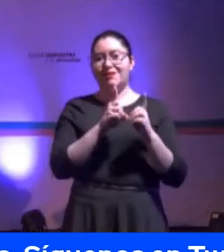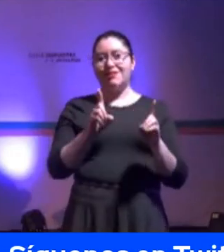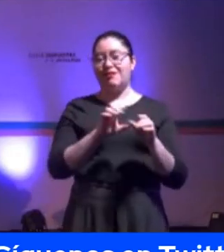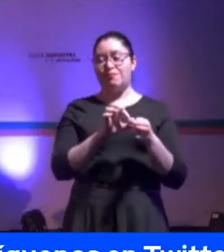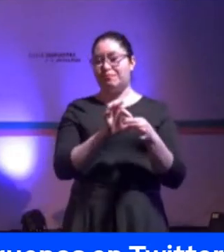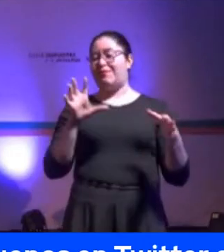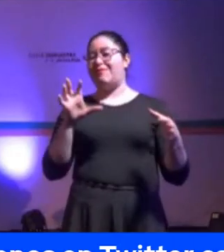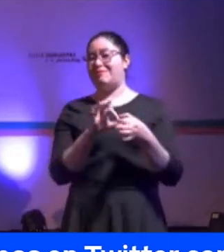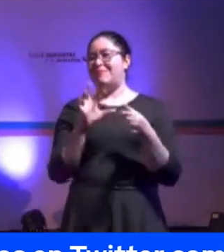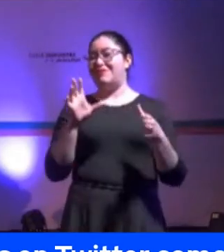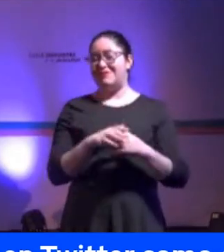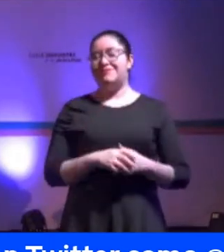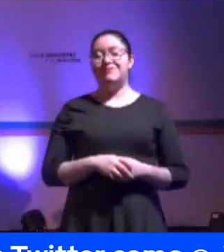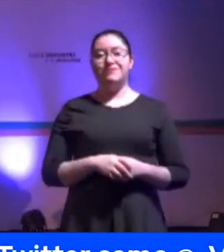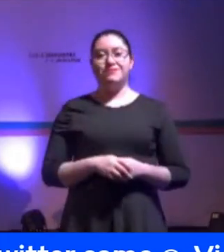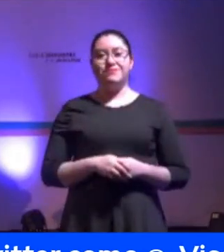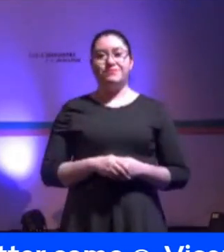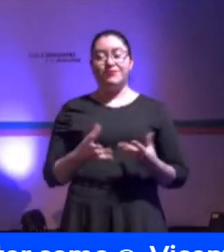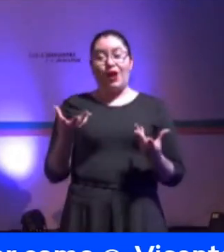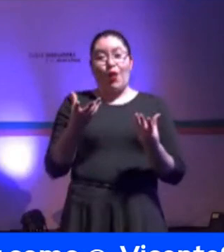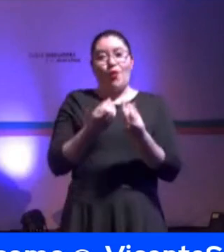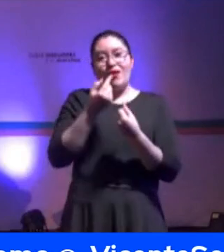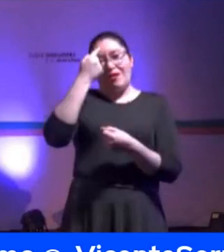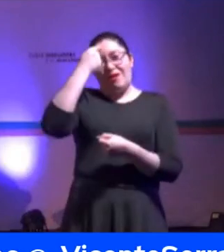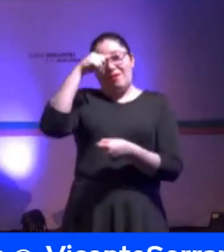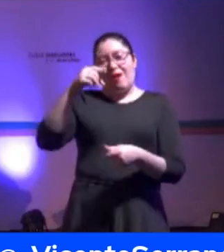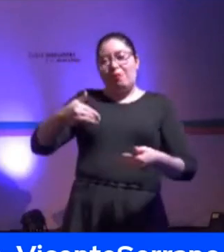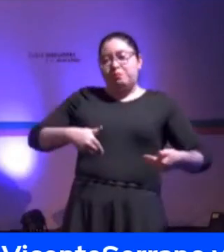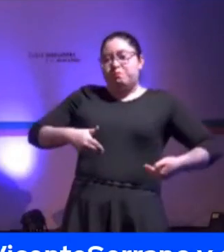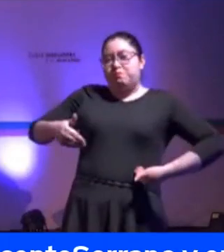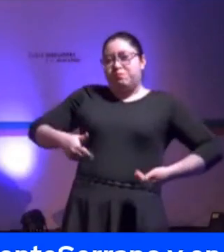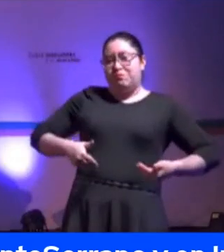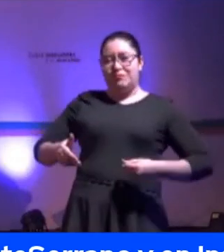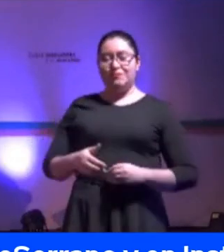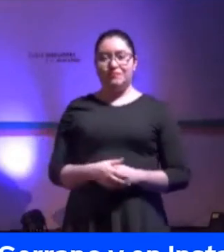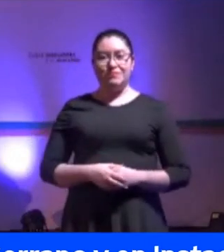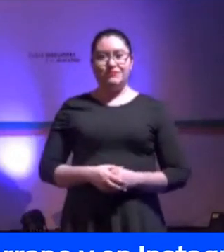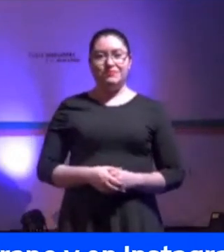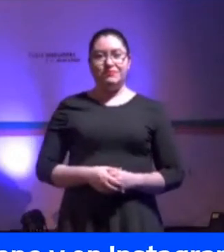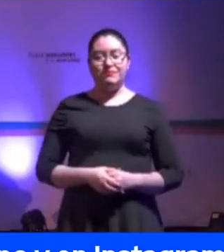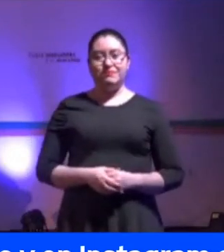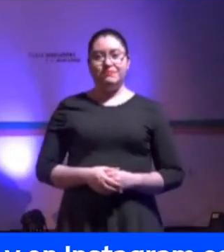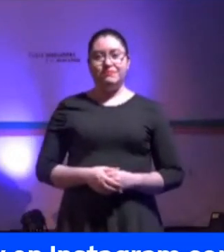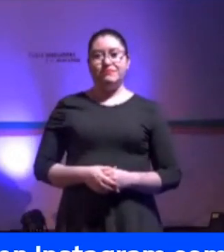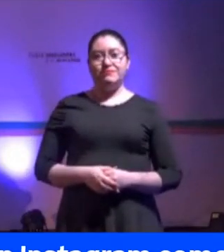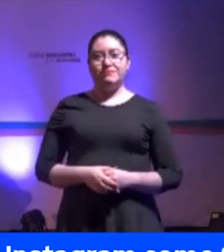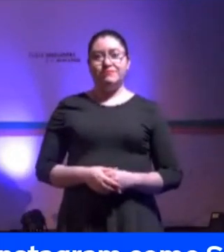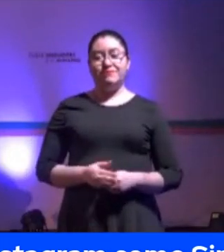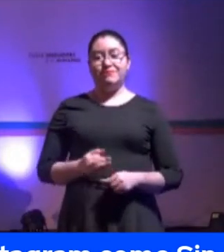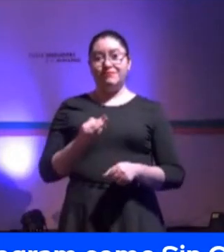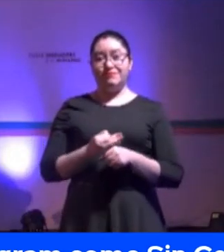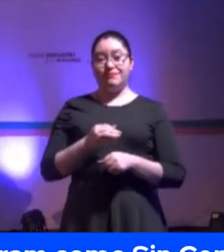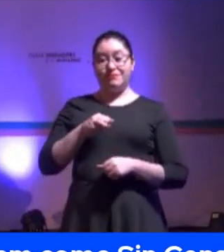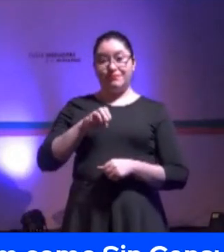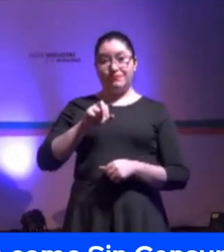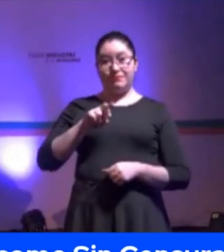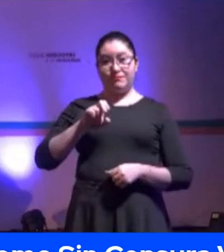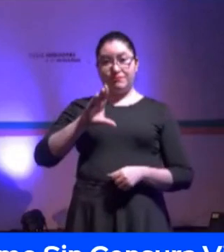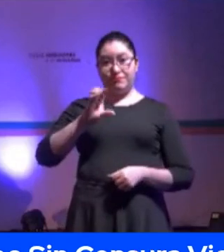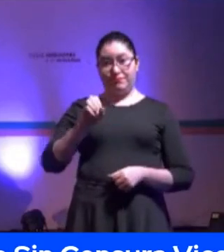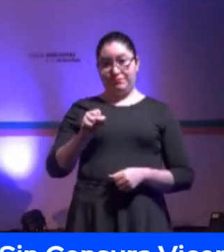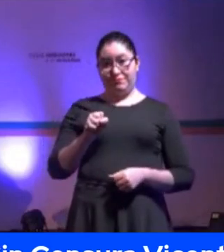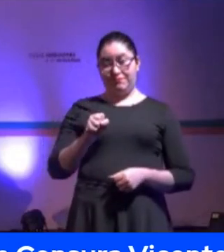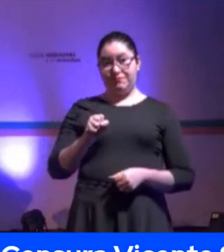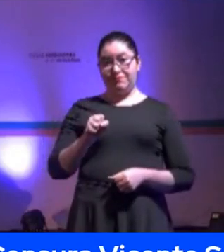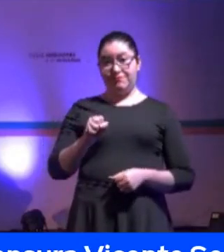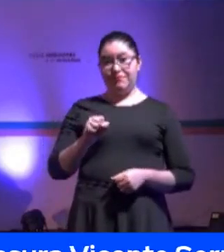Desunidos. Bueno. Unidos para chingar. Ya hasta Marco Zambrano, fíjense lo que les estoy diciendo.